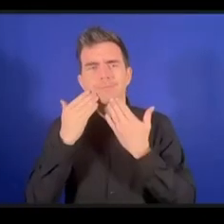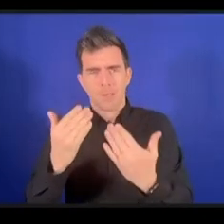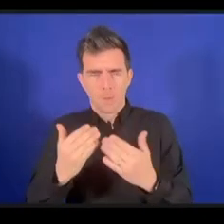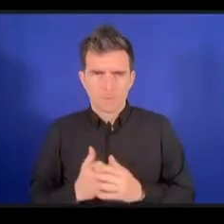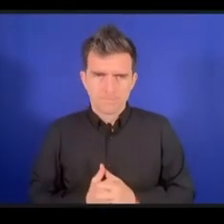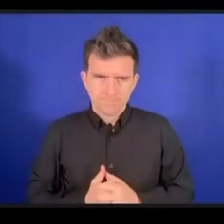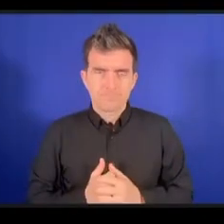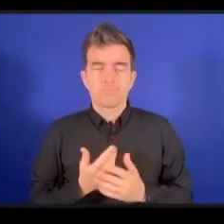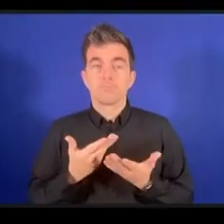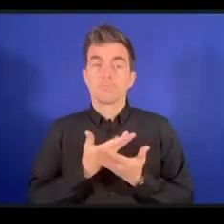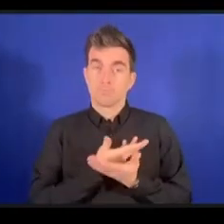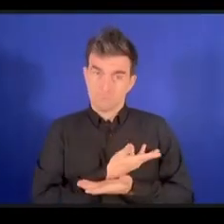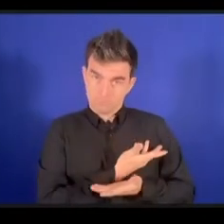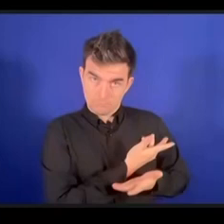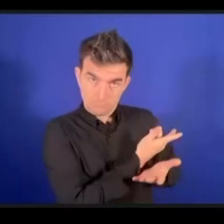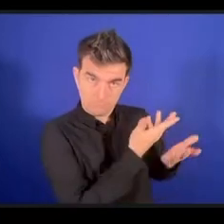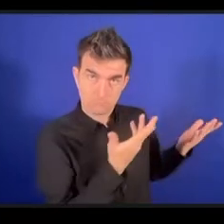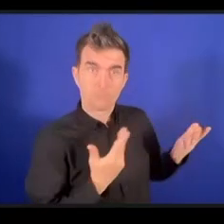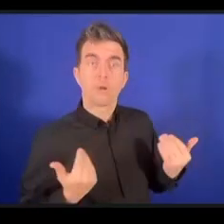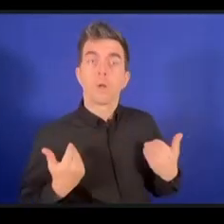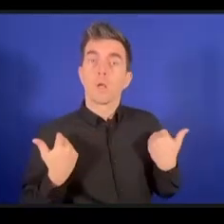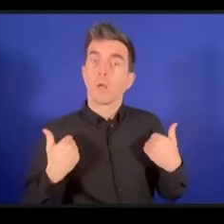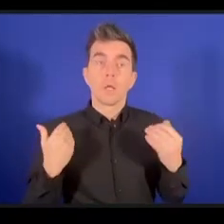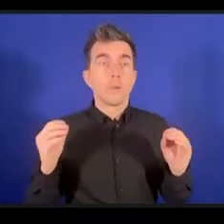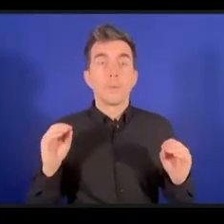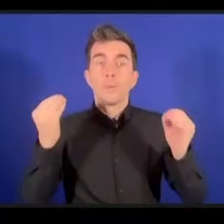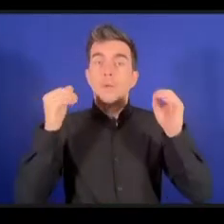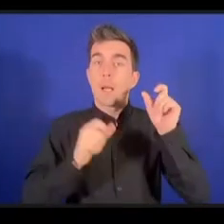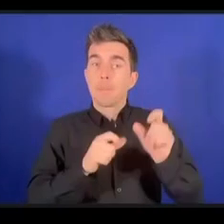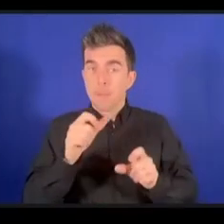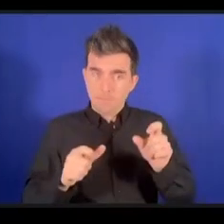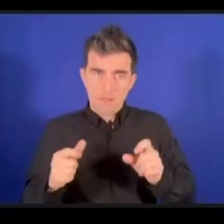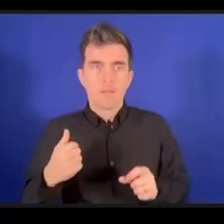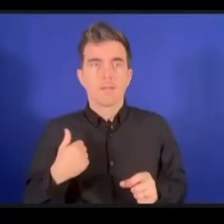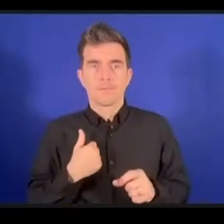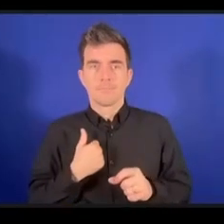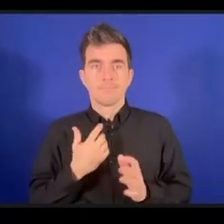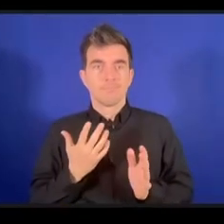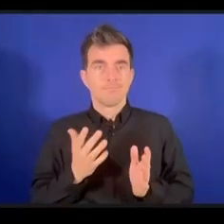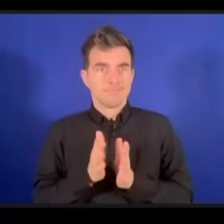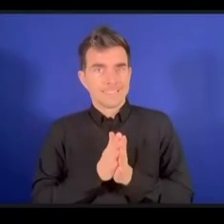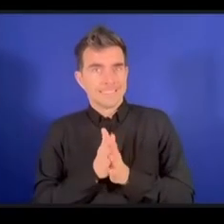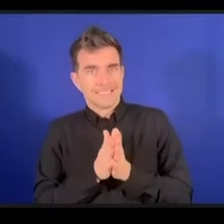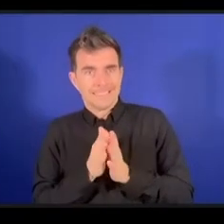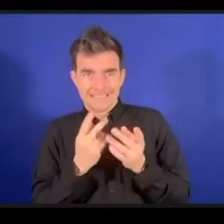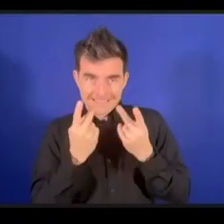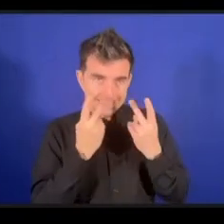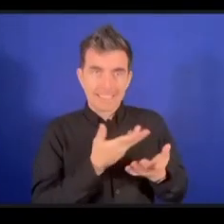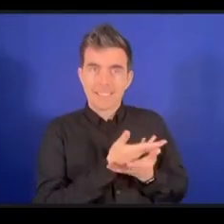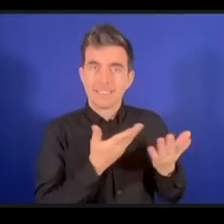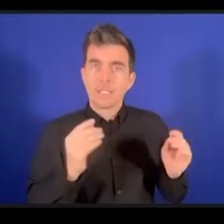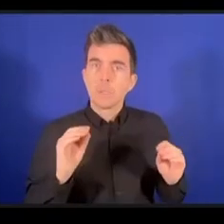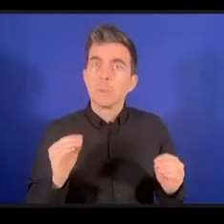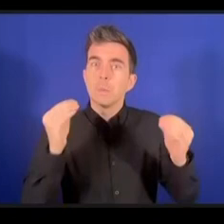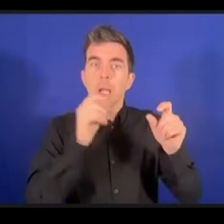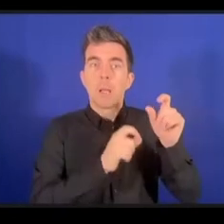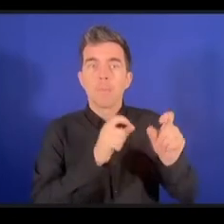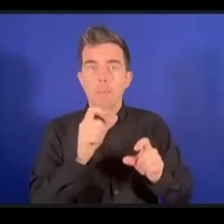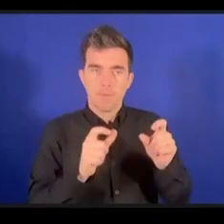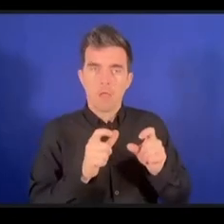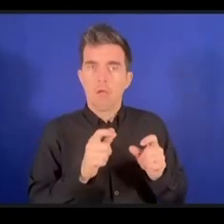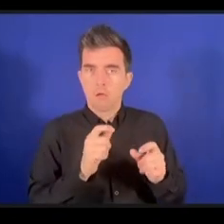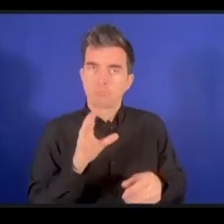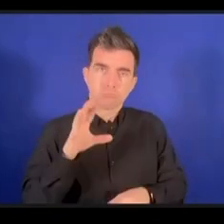parece que es fantástico ver que hay tantos jóvenes que se han involucrado en este proceso yo represento la coalición